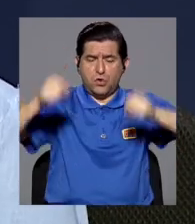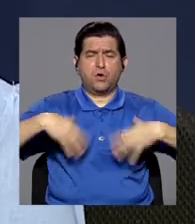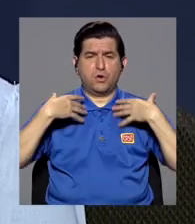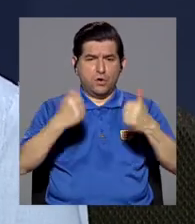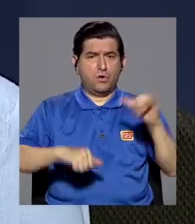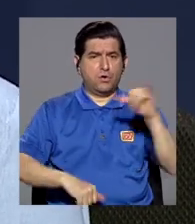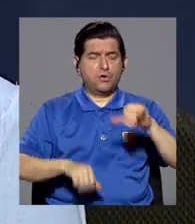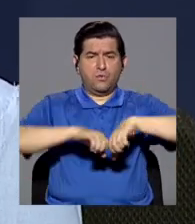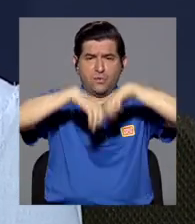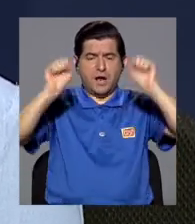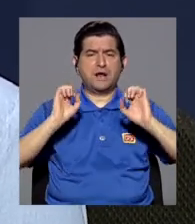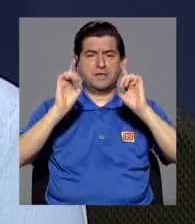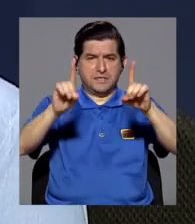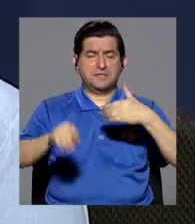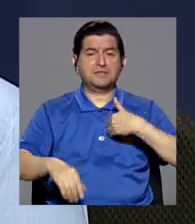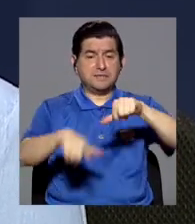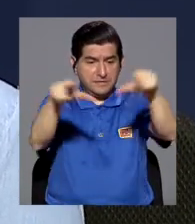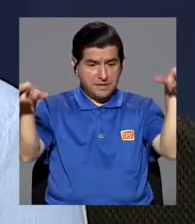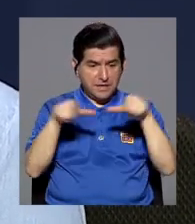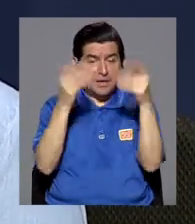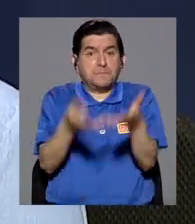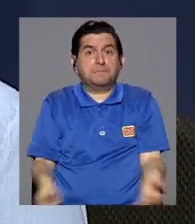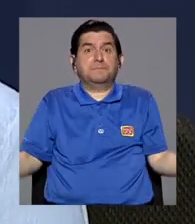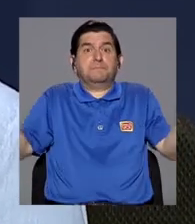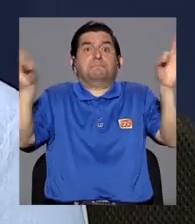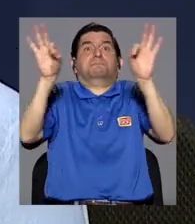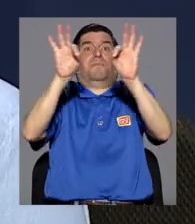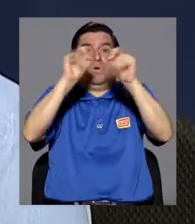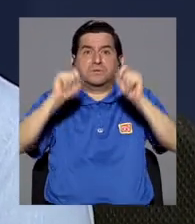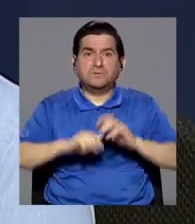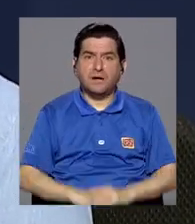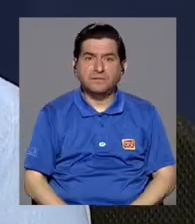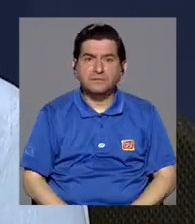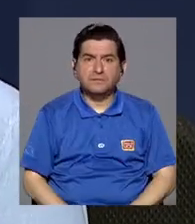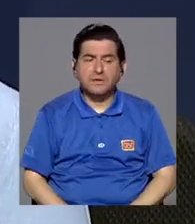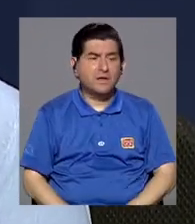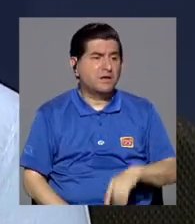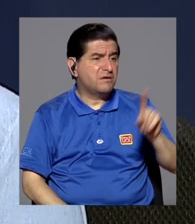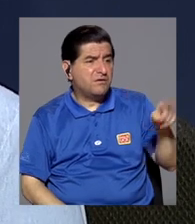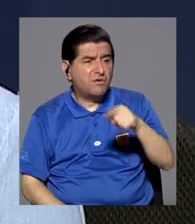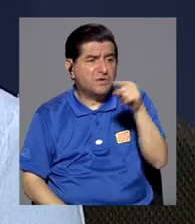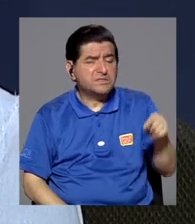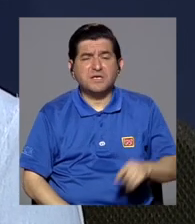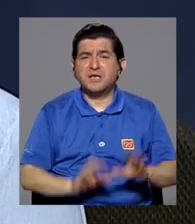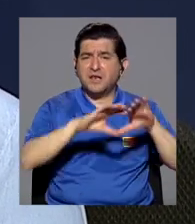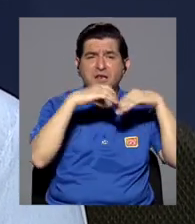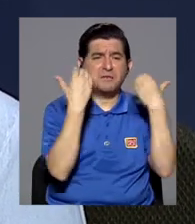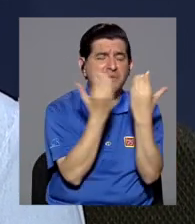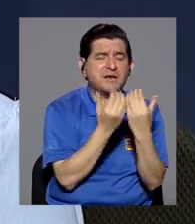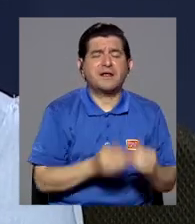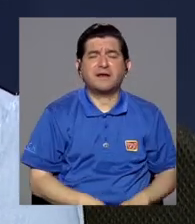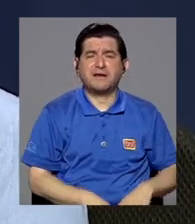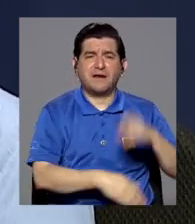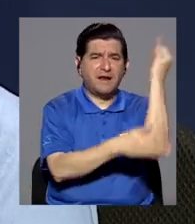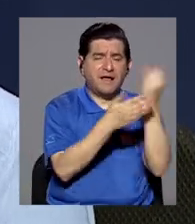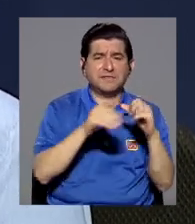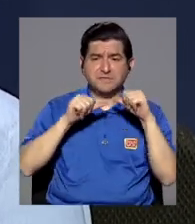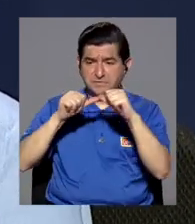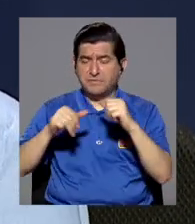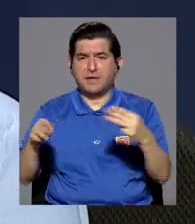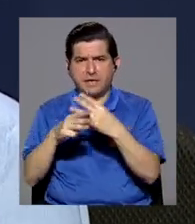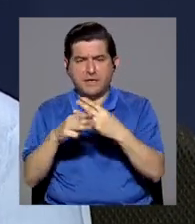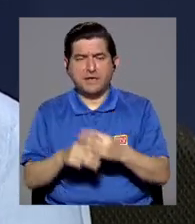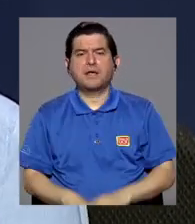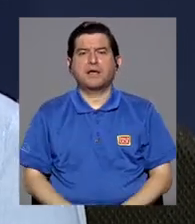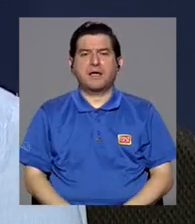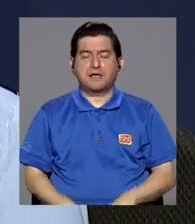también en el sistema educativo tienen que tener un lugar esencial primordial no es que tenemos las clases de arte para dar matemáticas no es continuamos con las